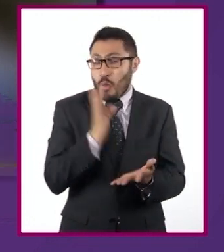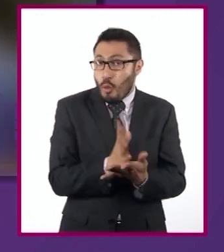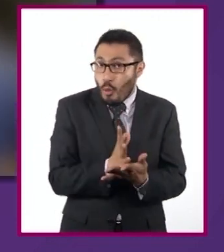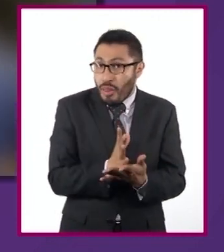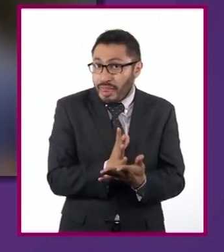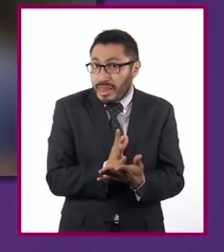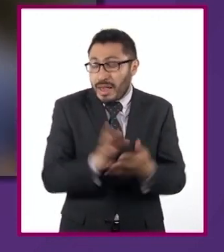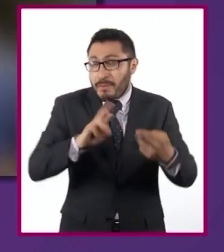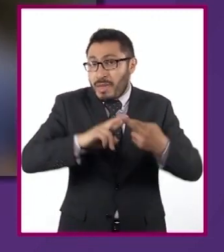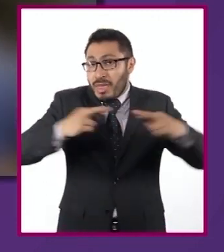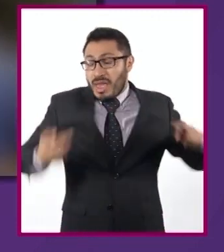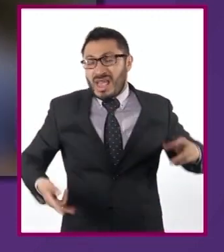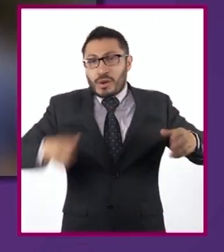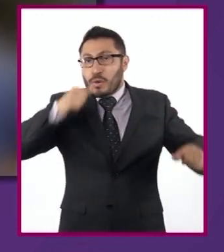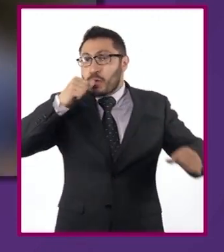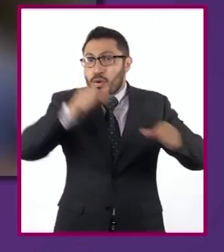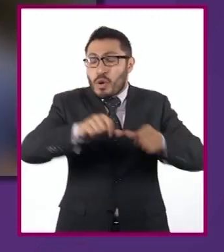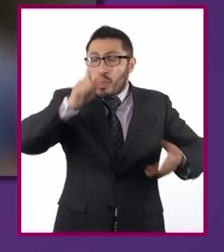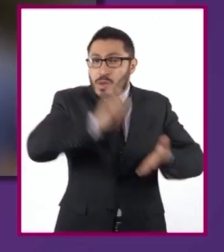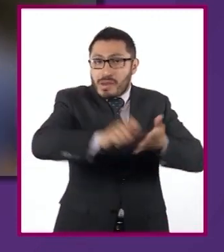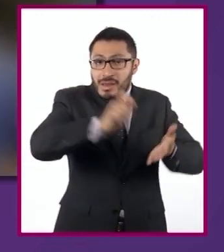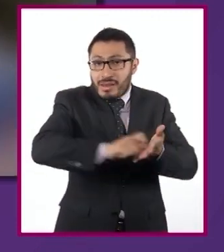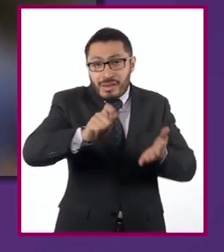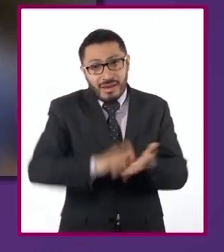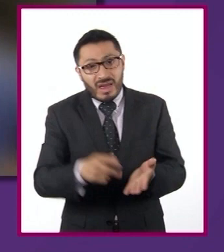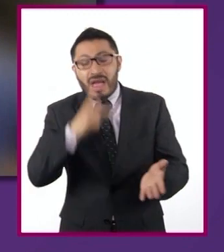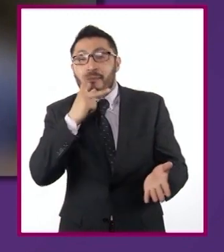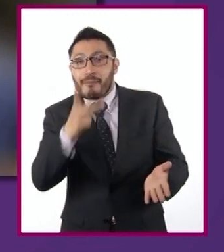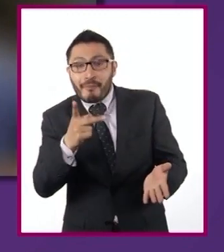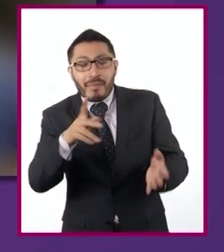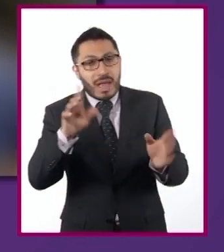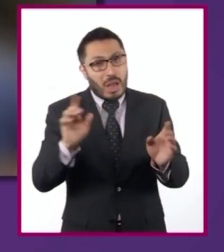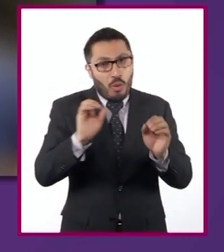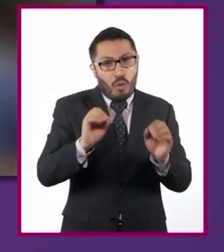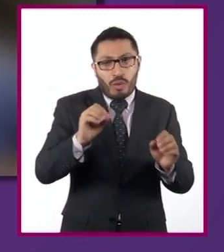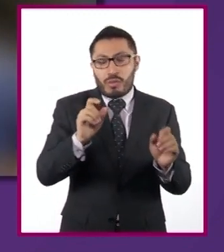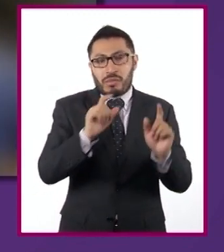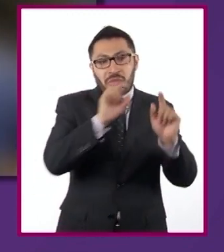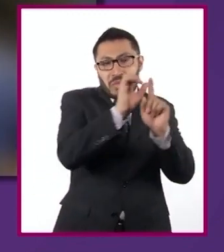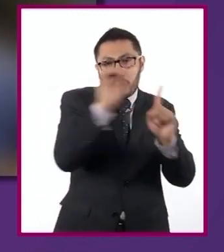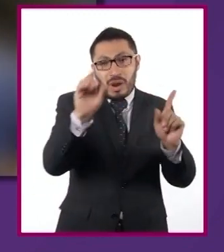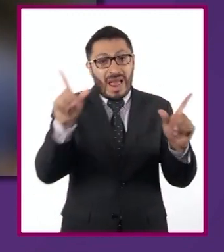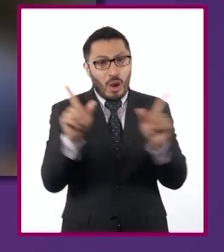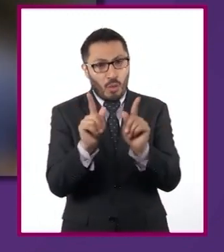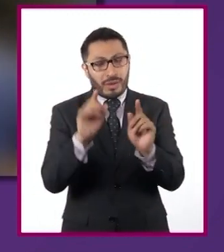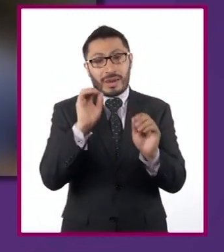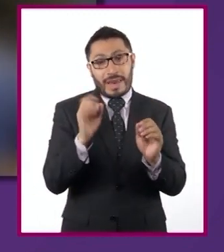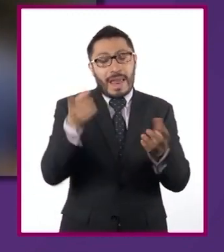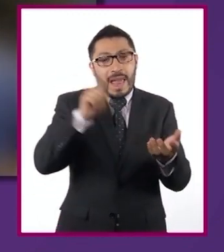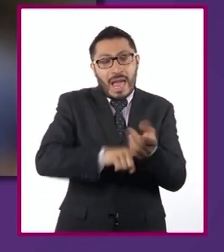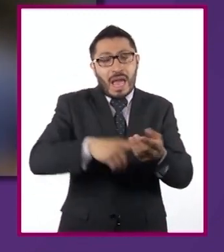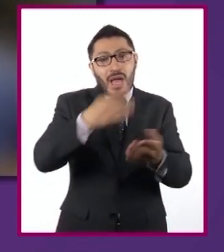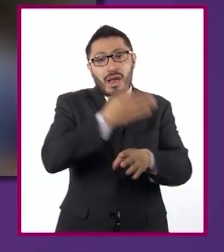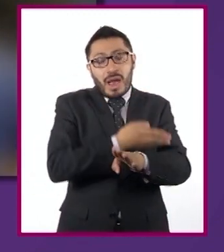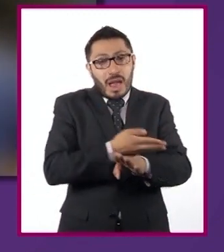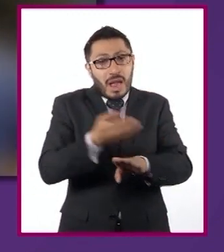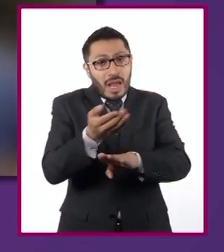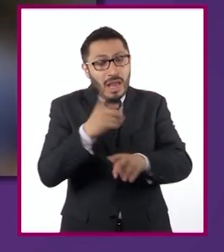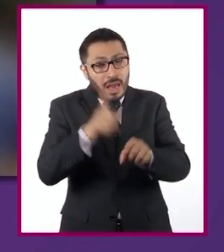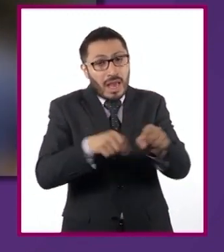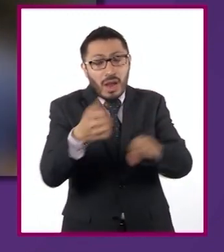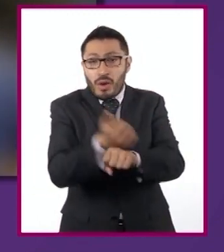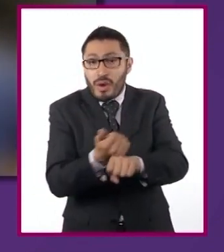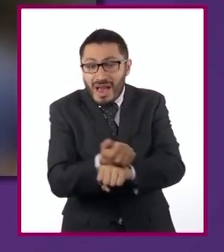únicamente recursos tipográficos como letras, palabras o frases y un fondo amarillo, entonces